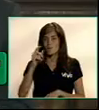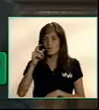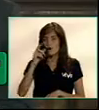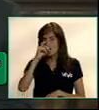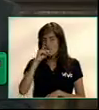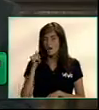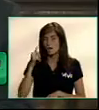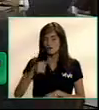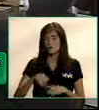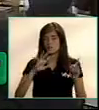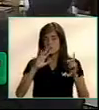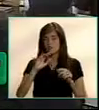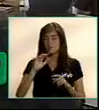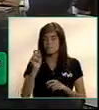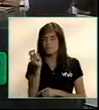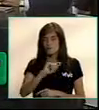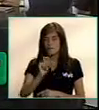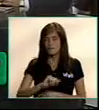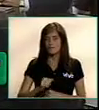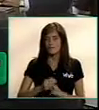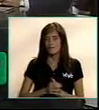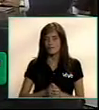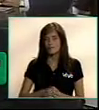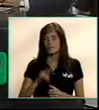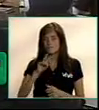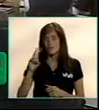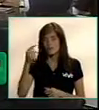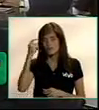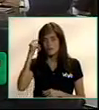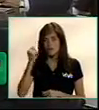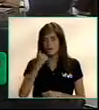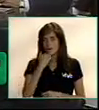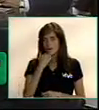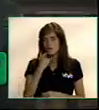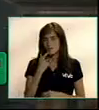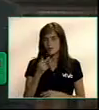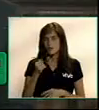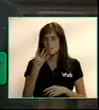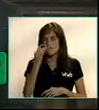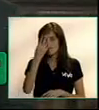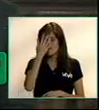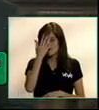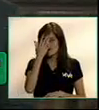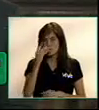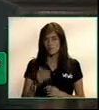y 26 días. Y del 4 de